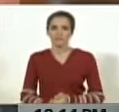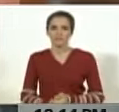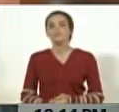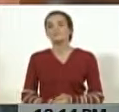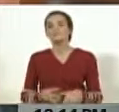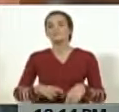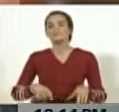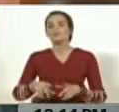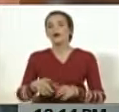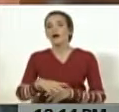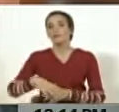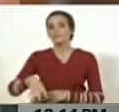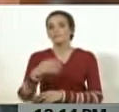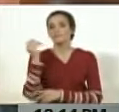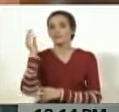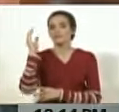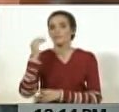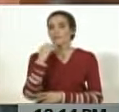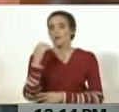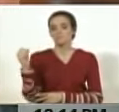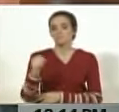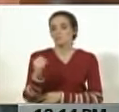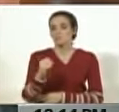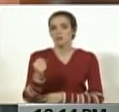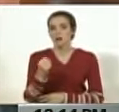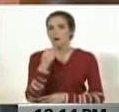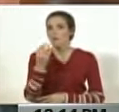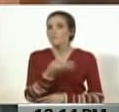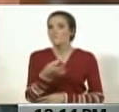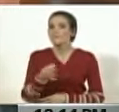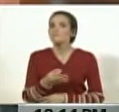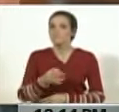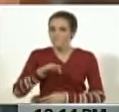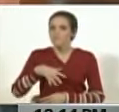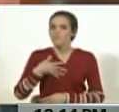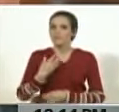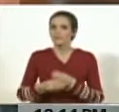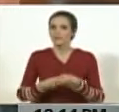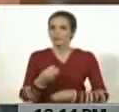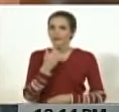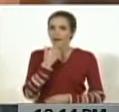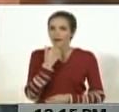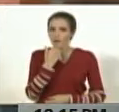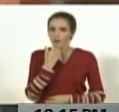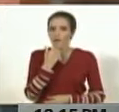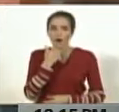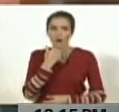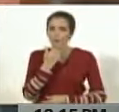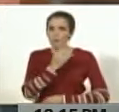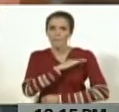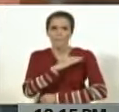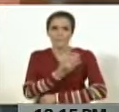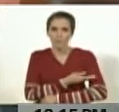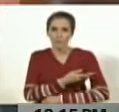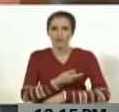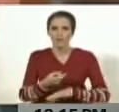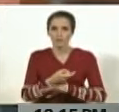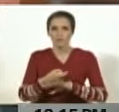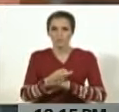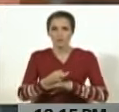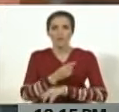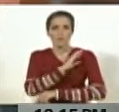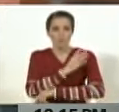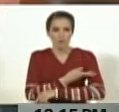sala constitucional, es perfectamente posible que alguien, que alguno de los poderes, y el más indicado es el